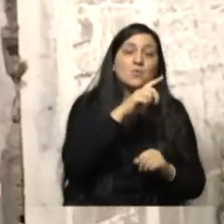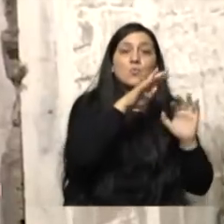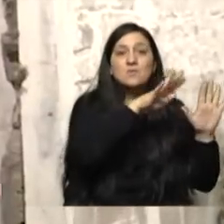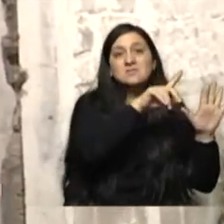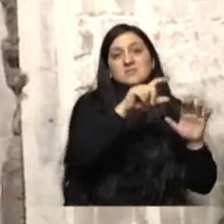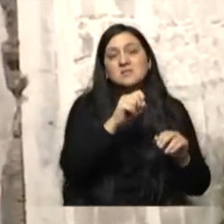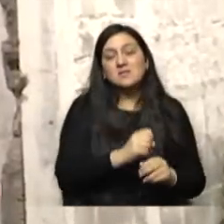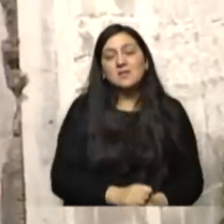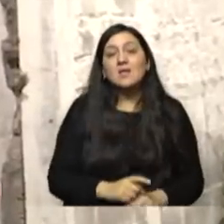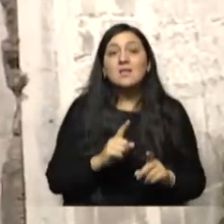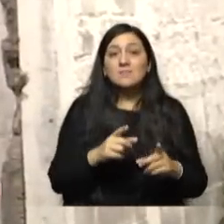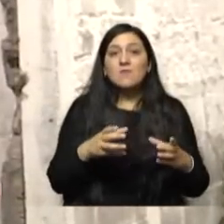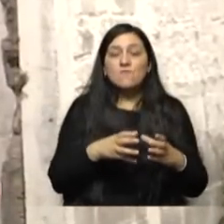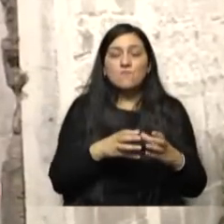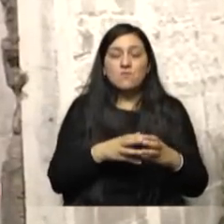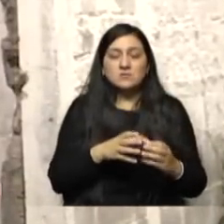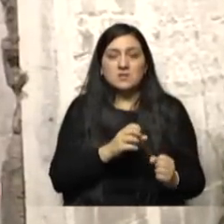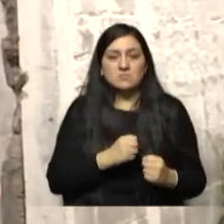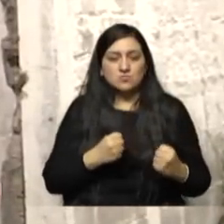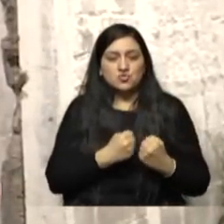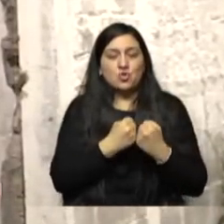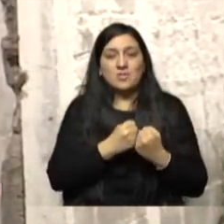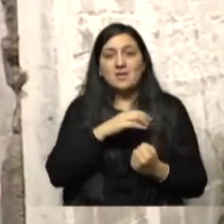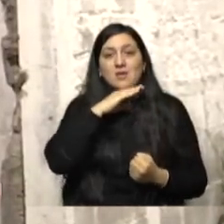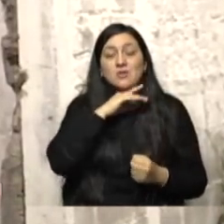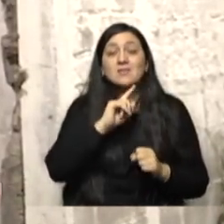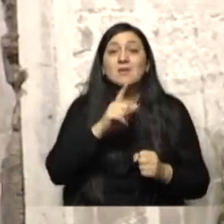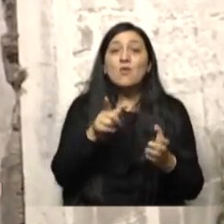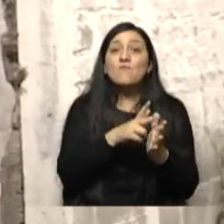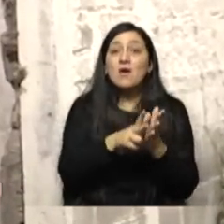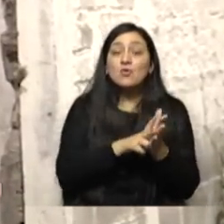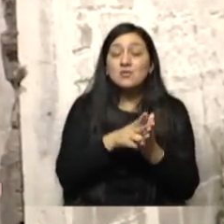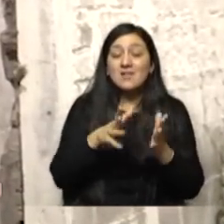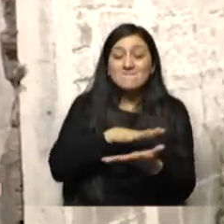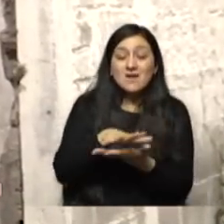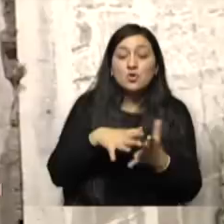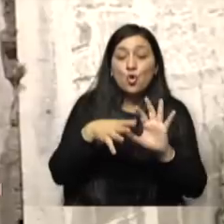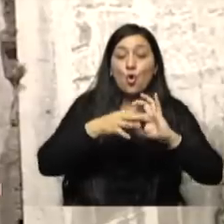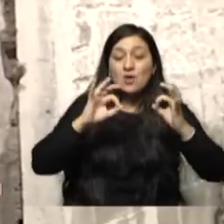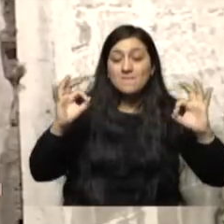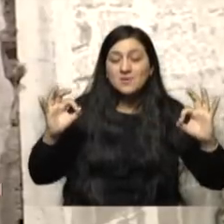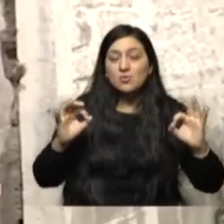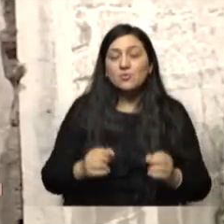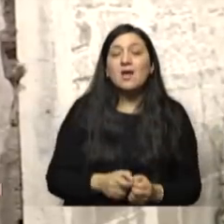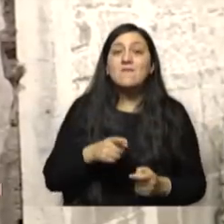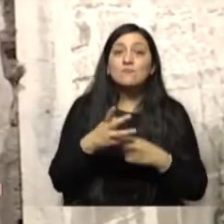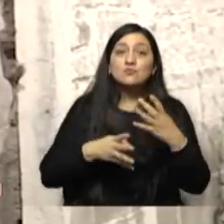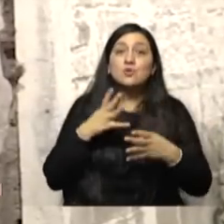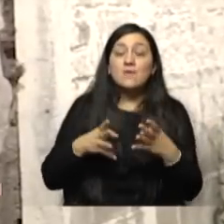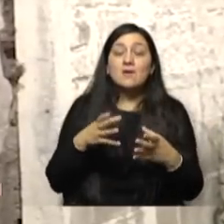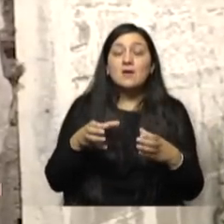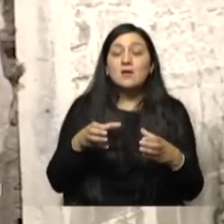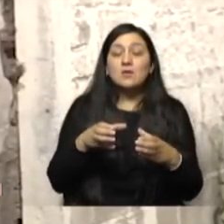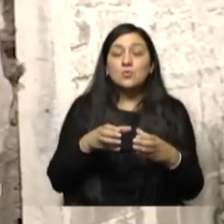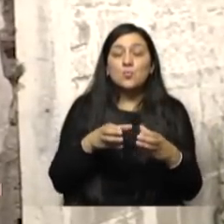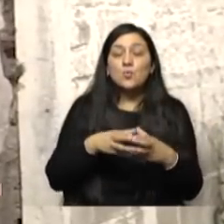de Canelones, y los vagones del barrio Olímpico, que funcionaron donde operaba el departamento 3 de la Jefatura de